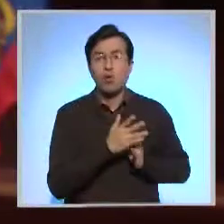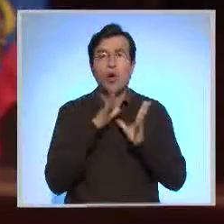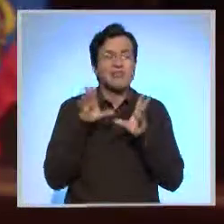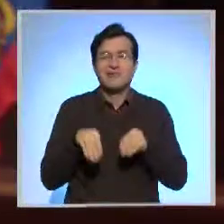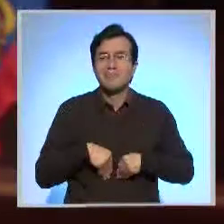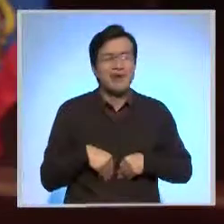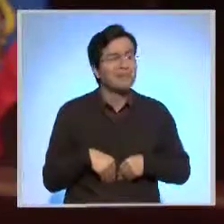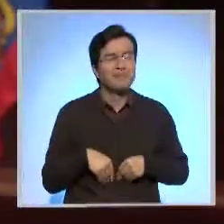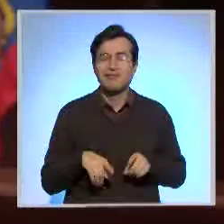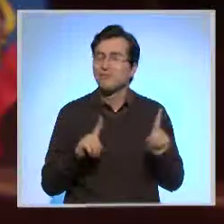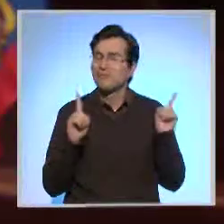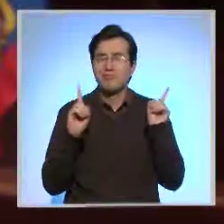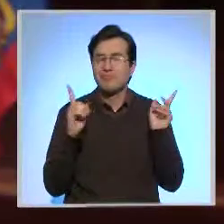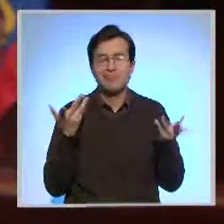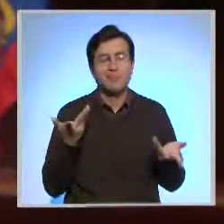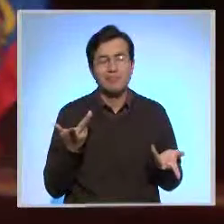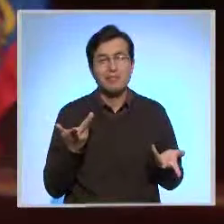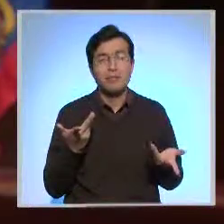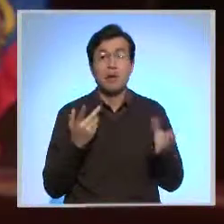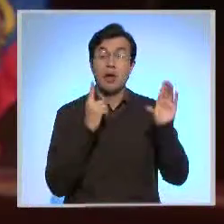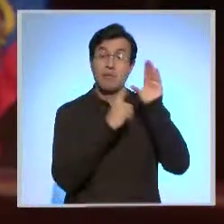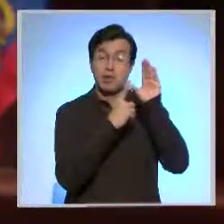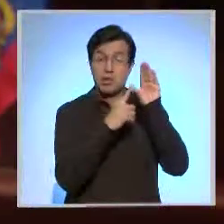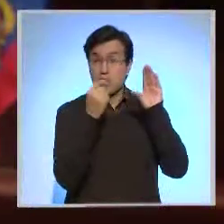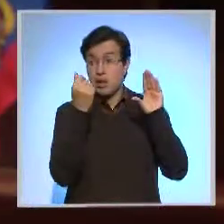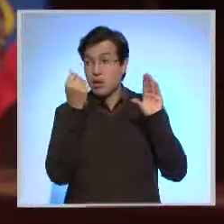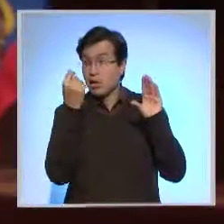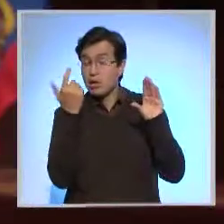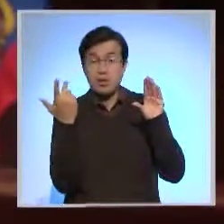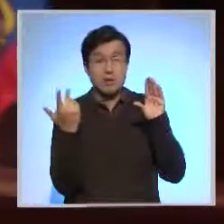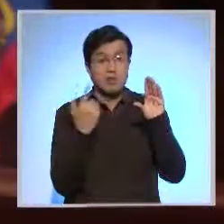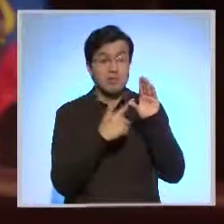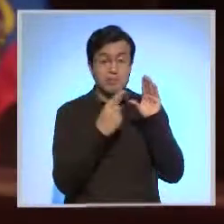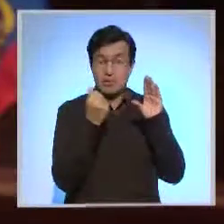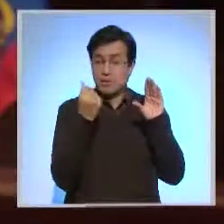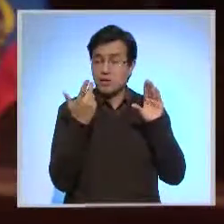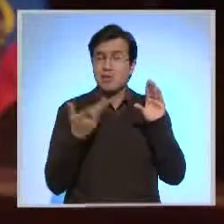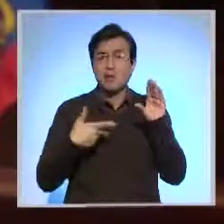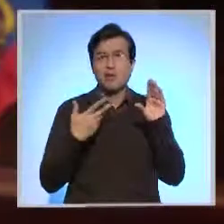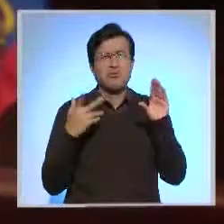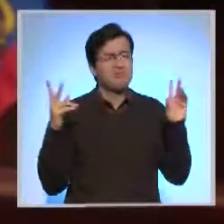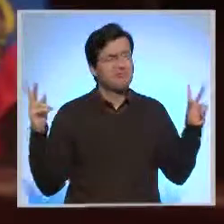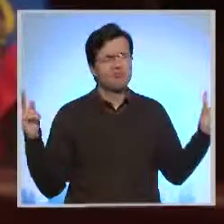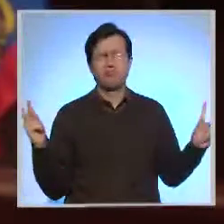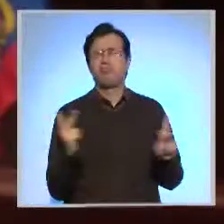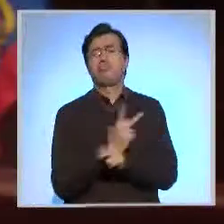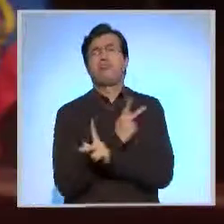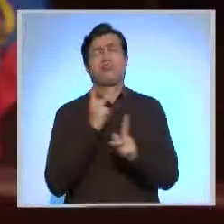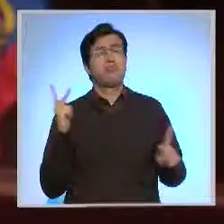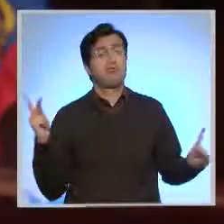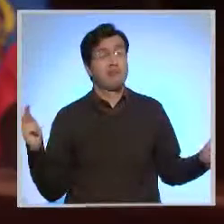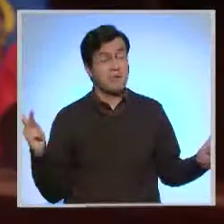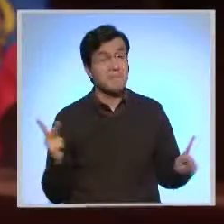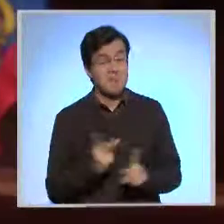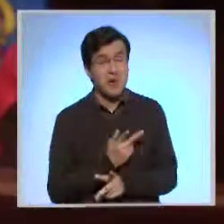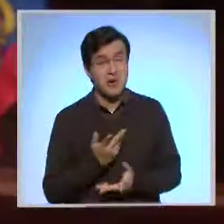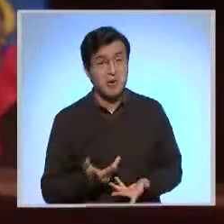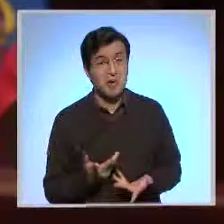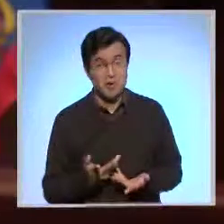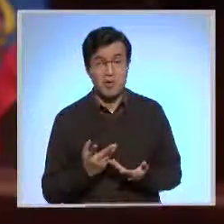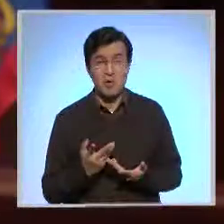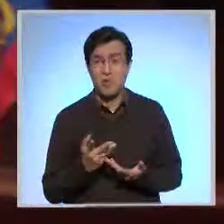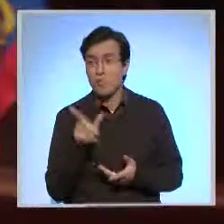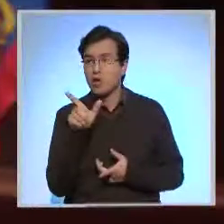modelo llegó a decir que el capitalismo y el dinero es lo peor que le podía suceder a la